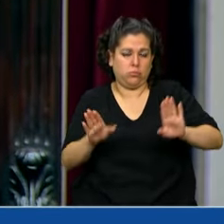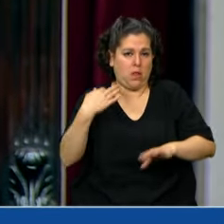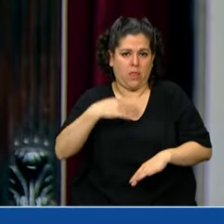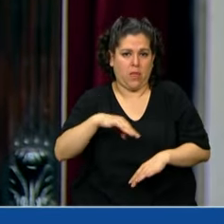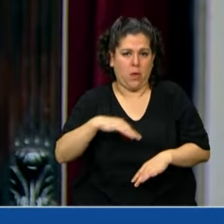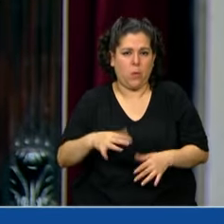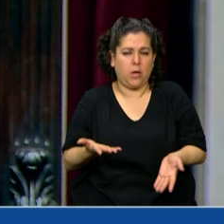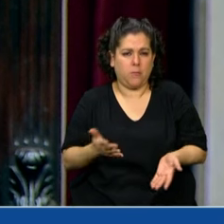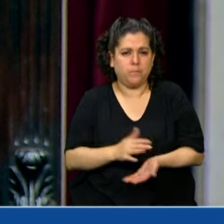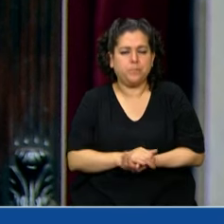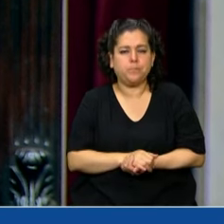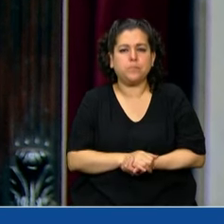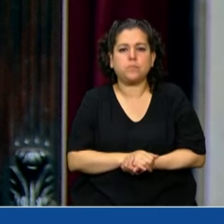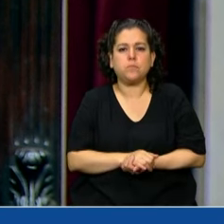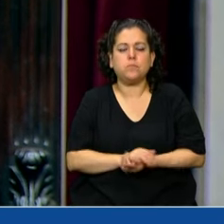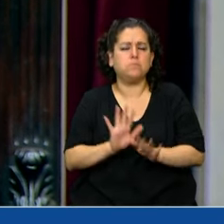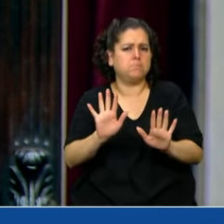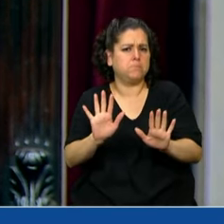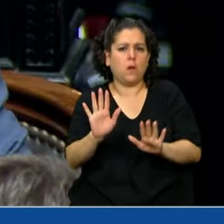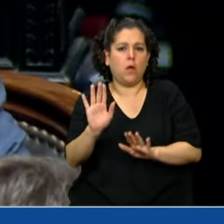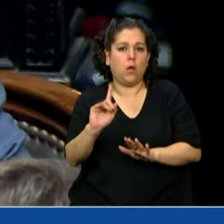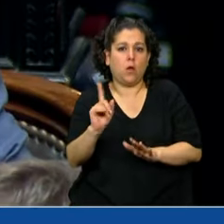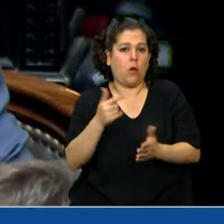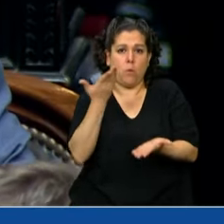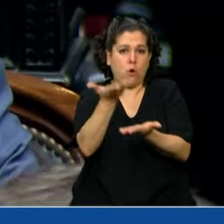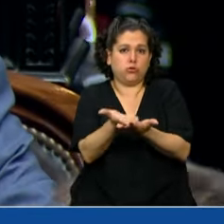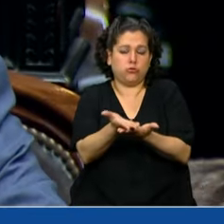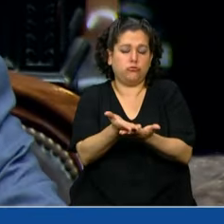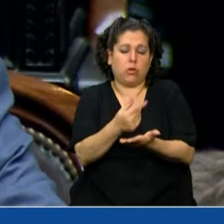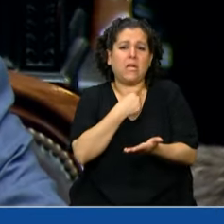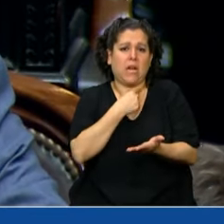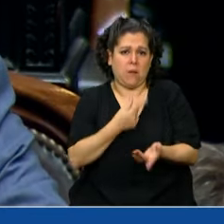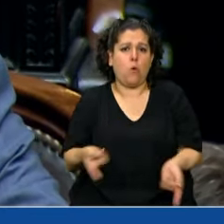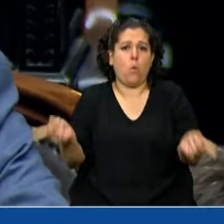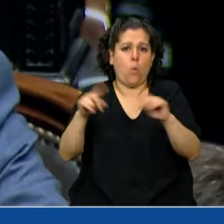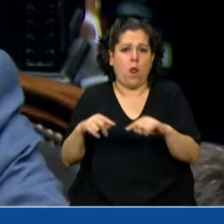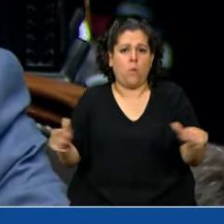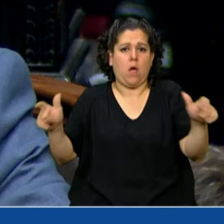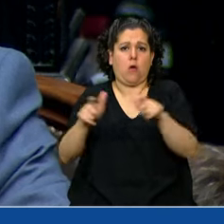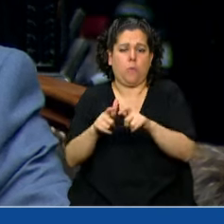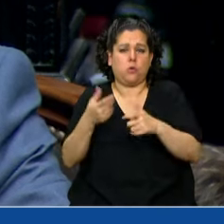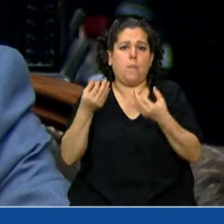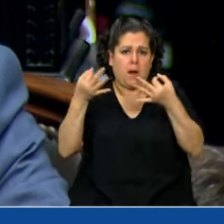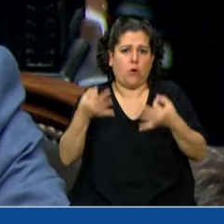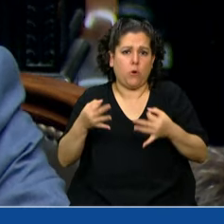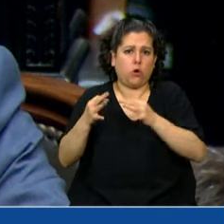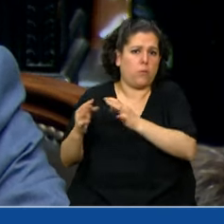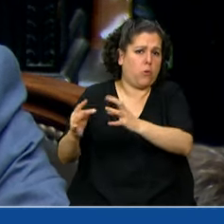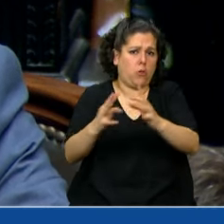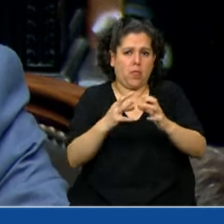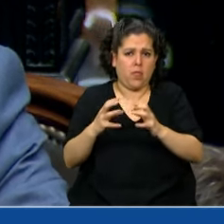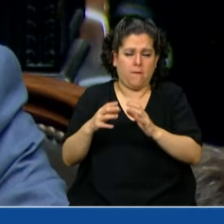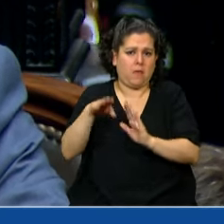consideración hablar presidente no no la retiramos queremos que vuelva a comisión para poder darle el tratamiento que el régimen se